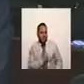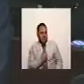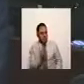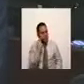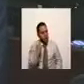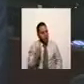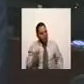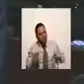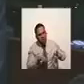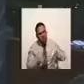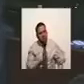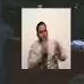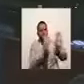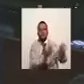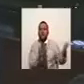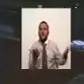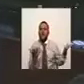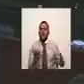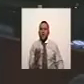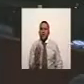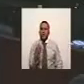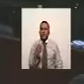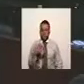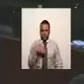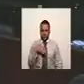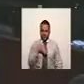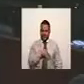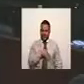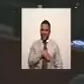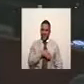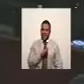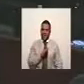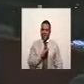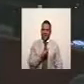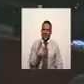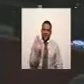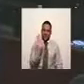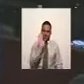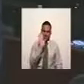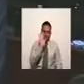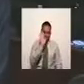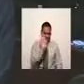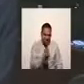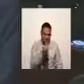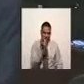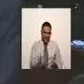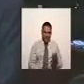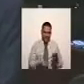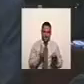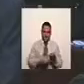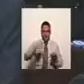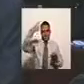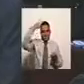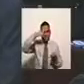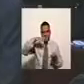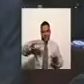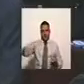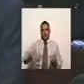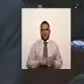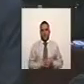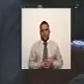en el departamento de Bolívar, en zonas cercanas a Cartagena, con la invasión de 11